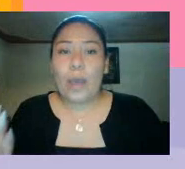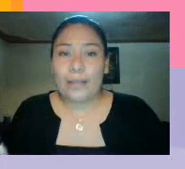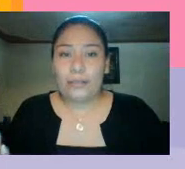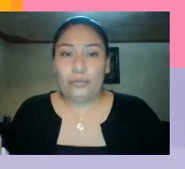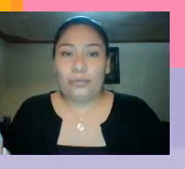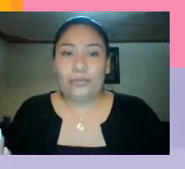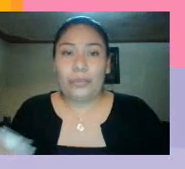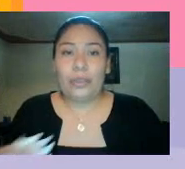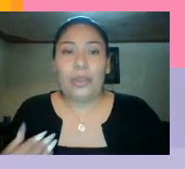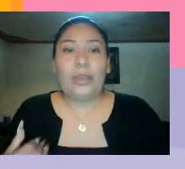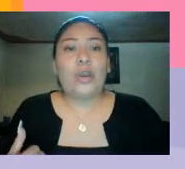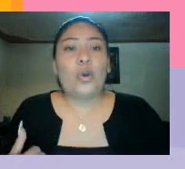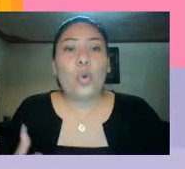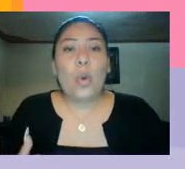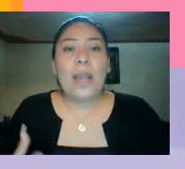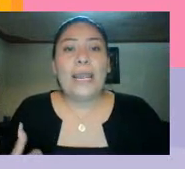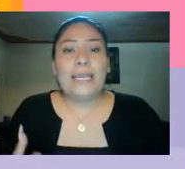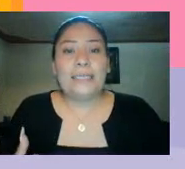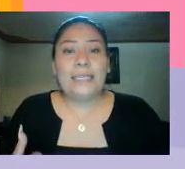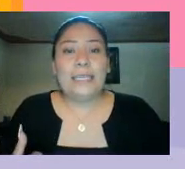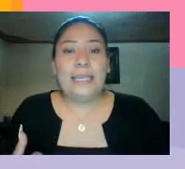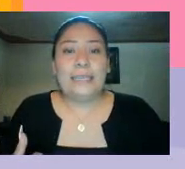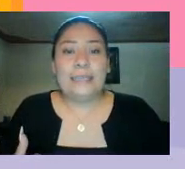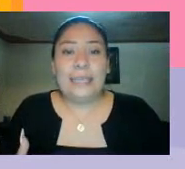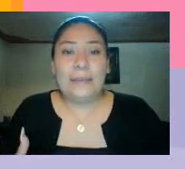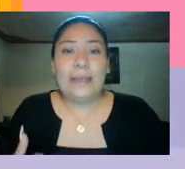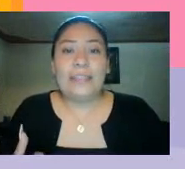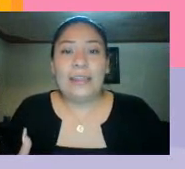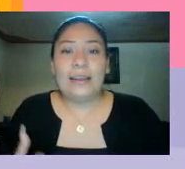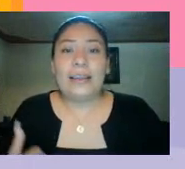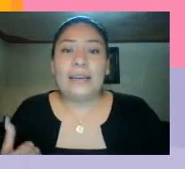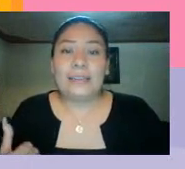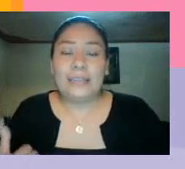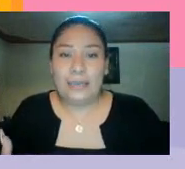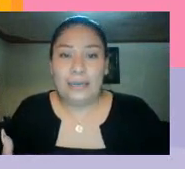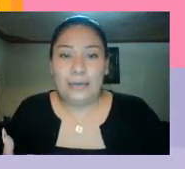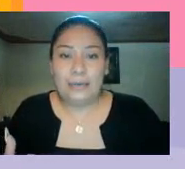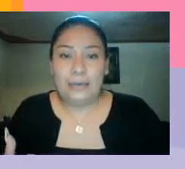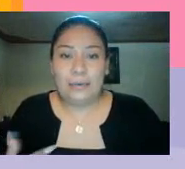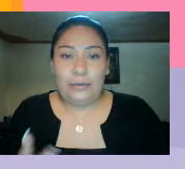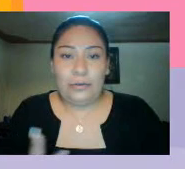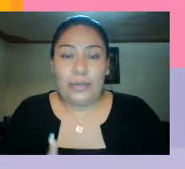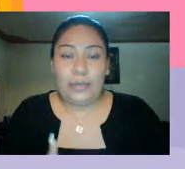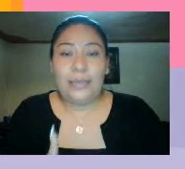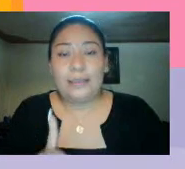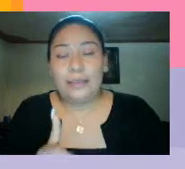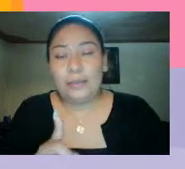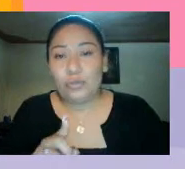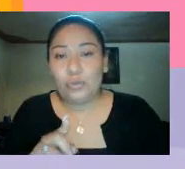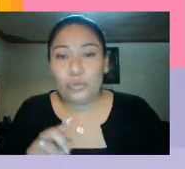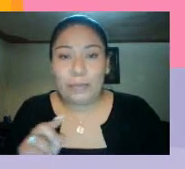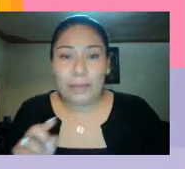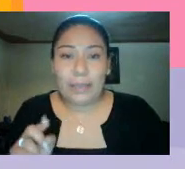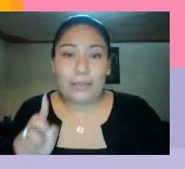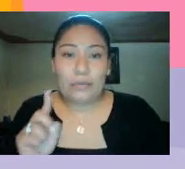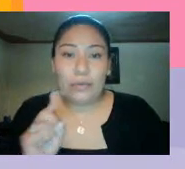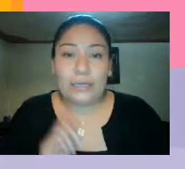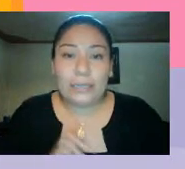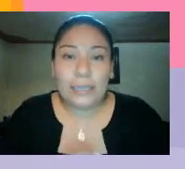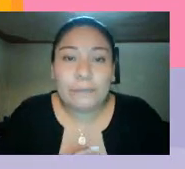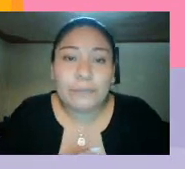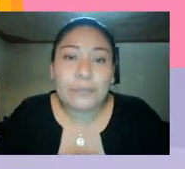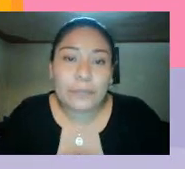Número 4. ¿Cuál es el tema del cartel? ¿Ok? Y tenemos una imagen